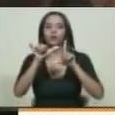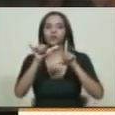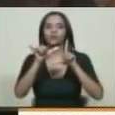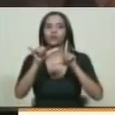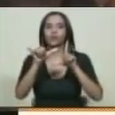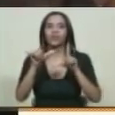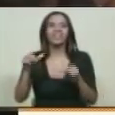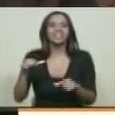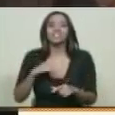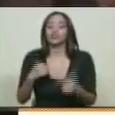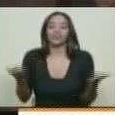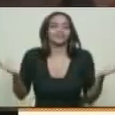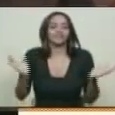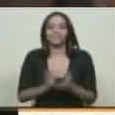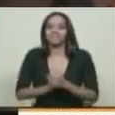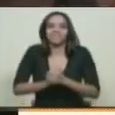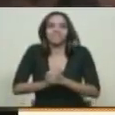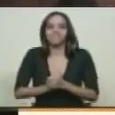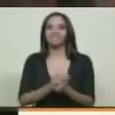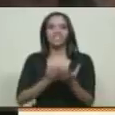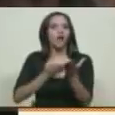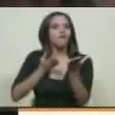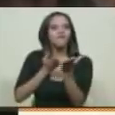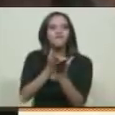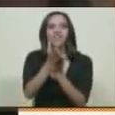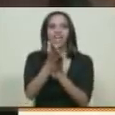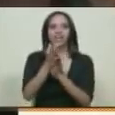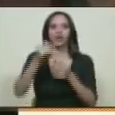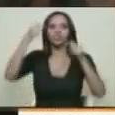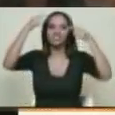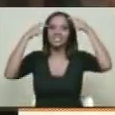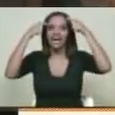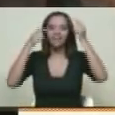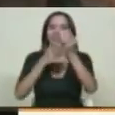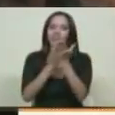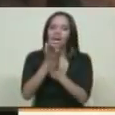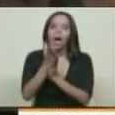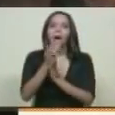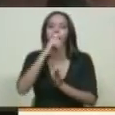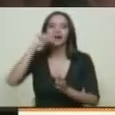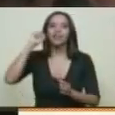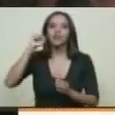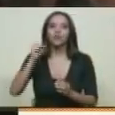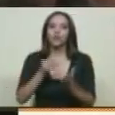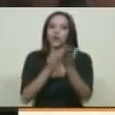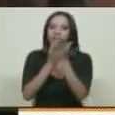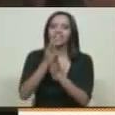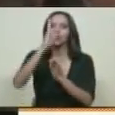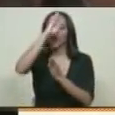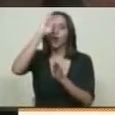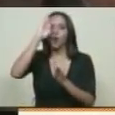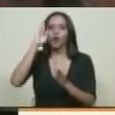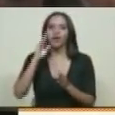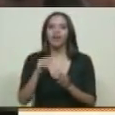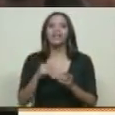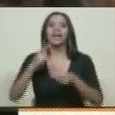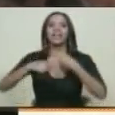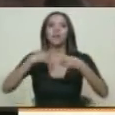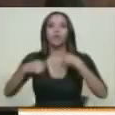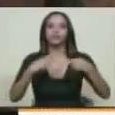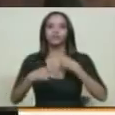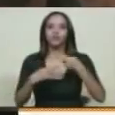soy, vamos, a muerte con Chávez, a muerte con Maduro, y a muerte con Diosdado Cabello, con la revolución